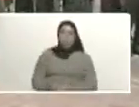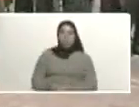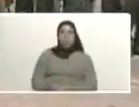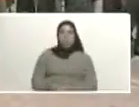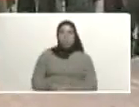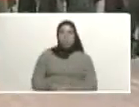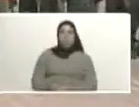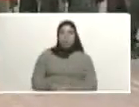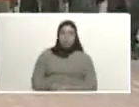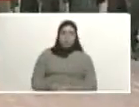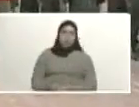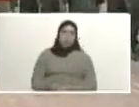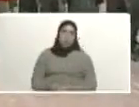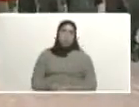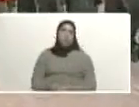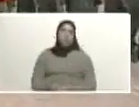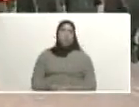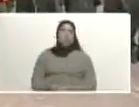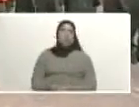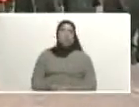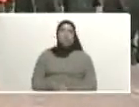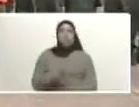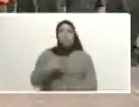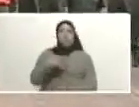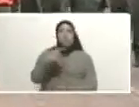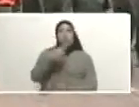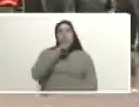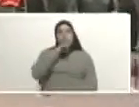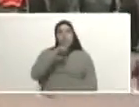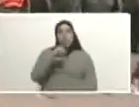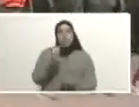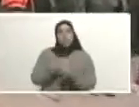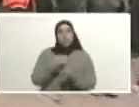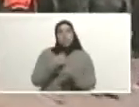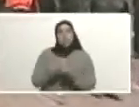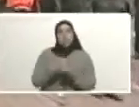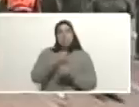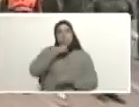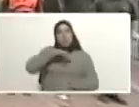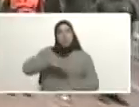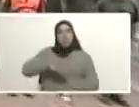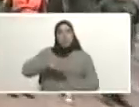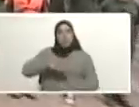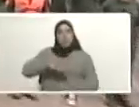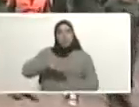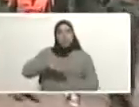del primer intento de magnicidio que se conozca en la historia,